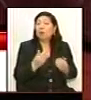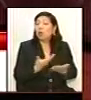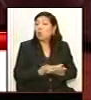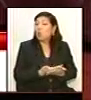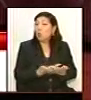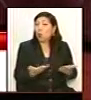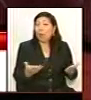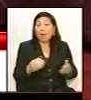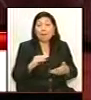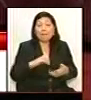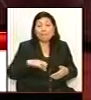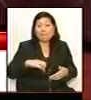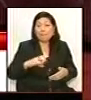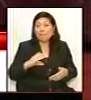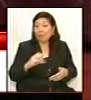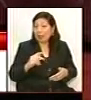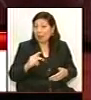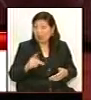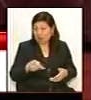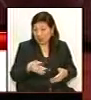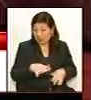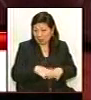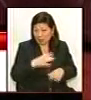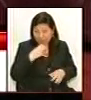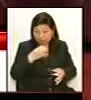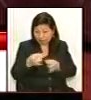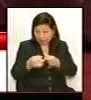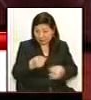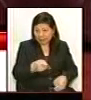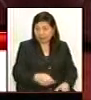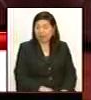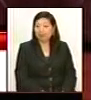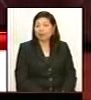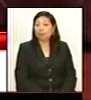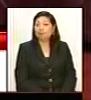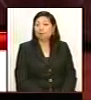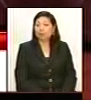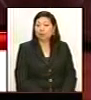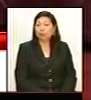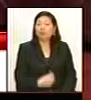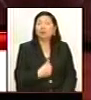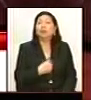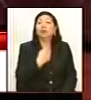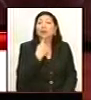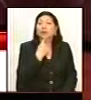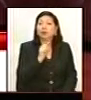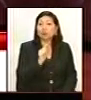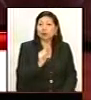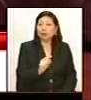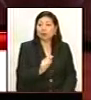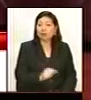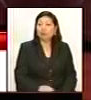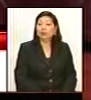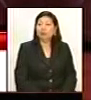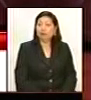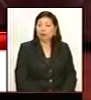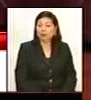había un PAC. ¿Eso es lo que está tratando de decirme, de explicar? Yo lo que le digo es,